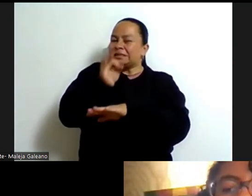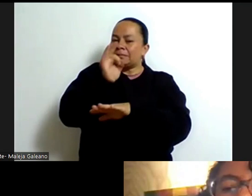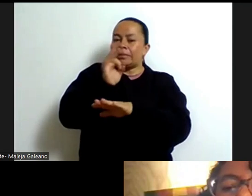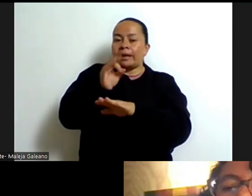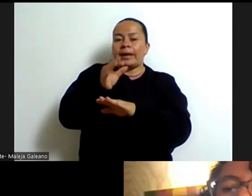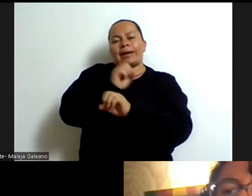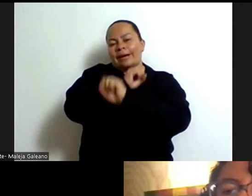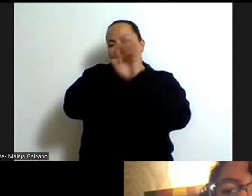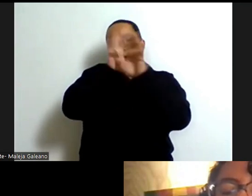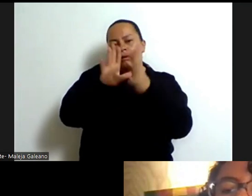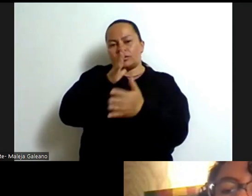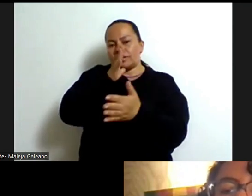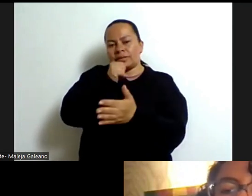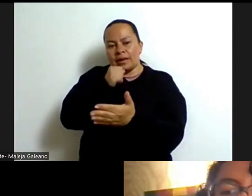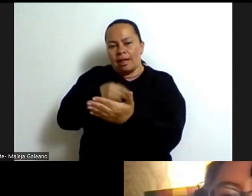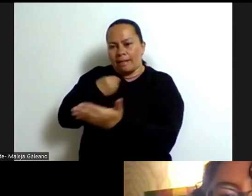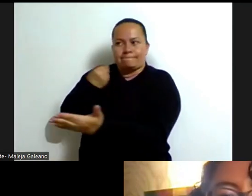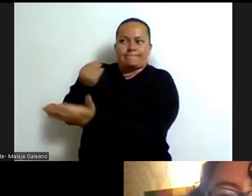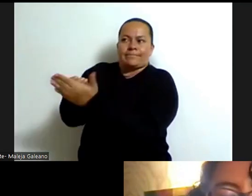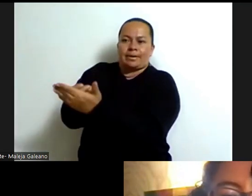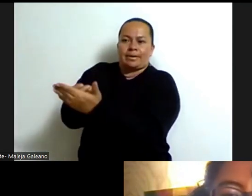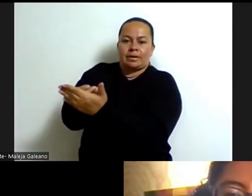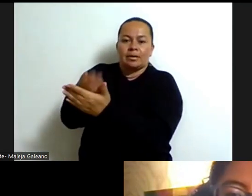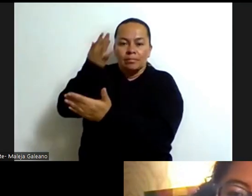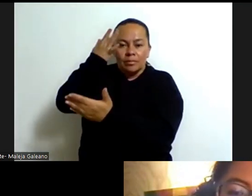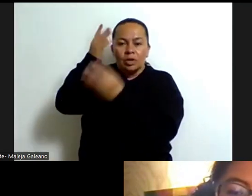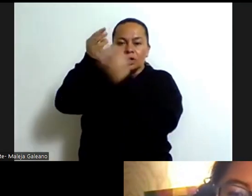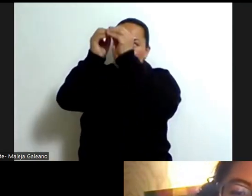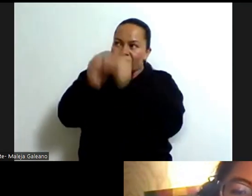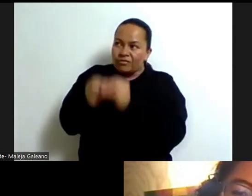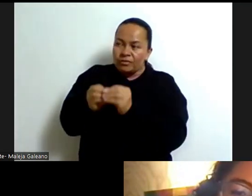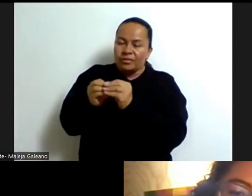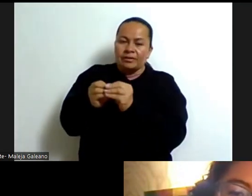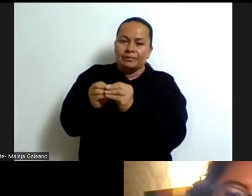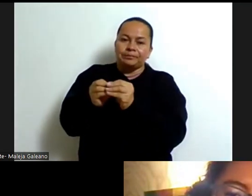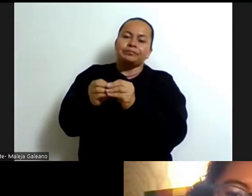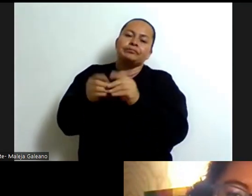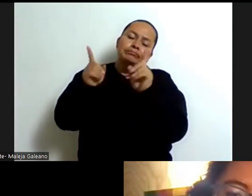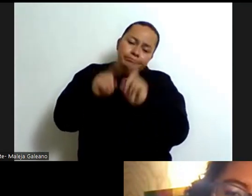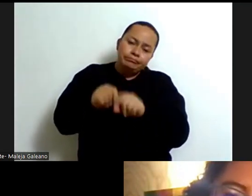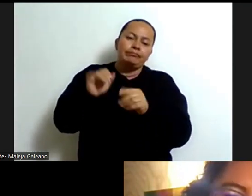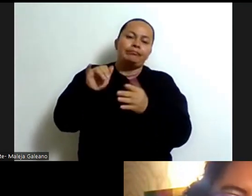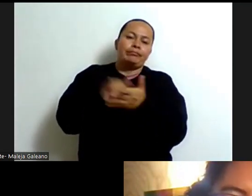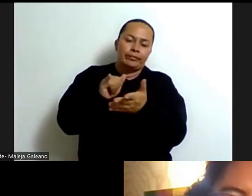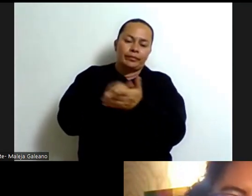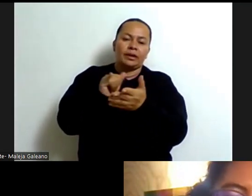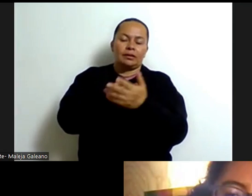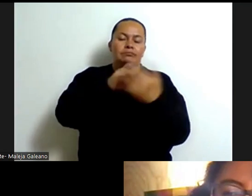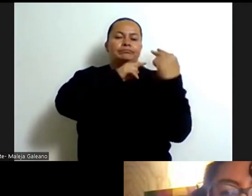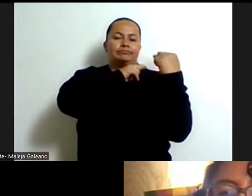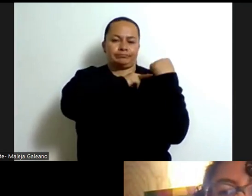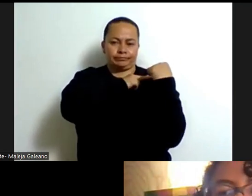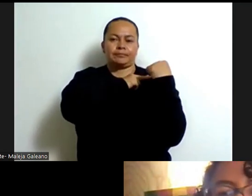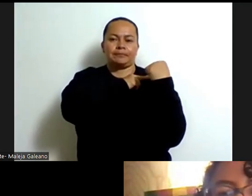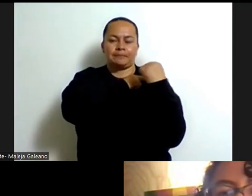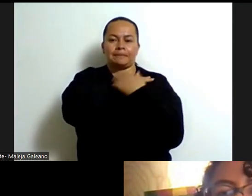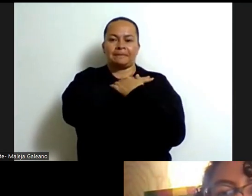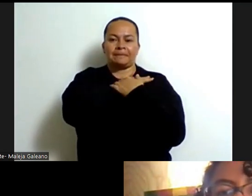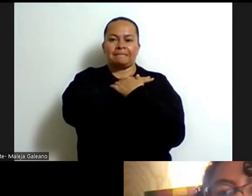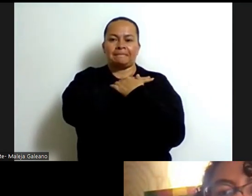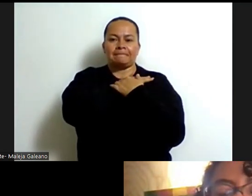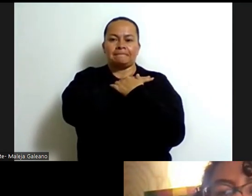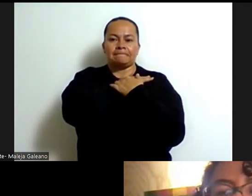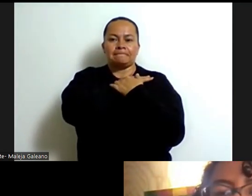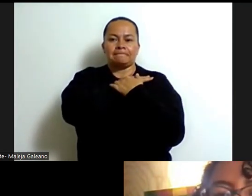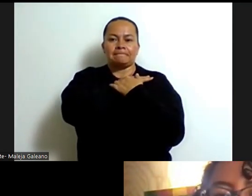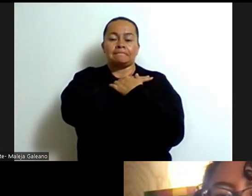sí eh Y porque de alguna manera también Pues sí se siente responsable HM eh se